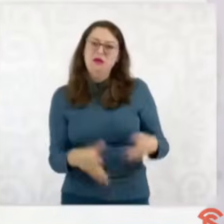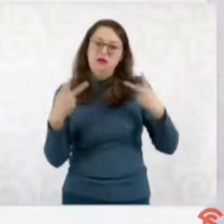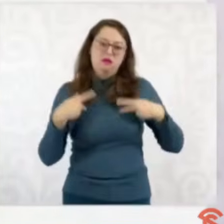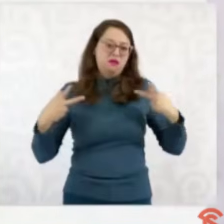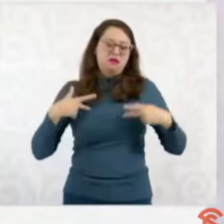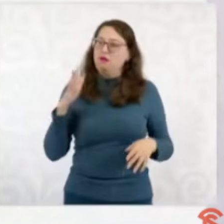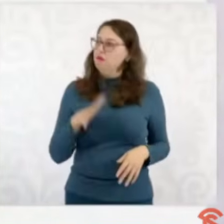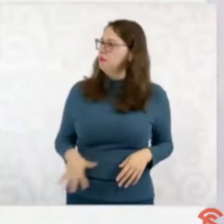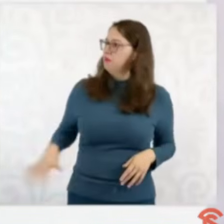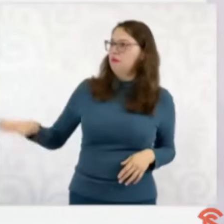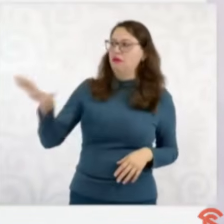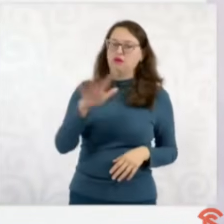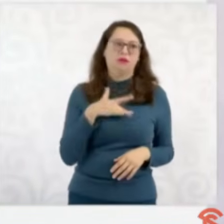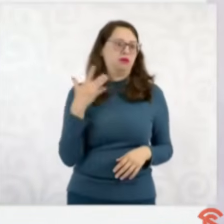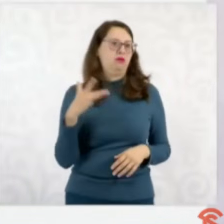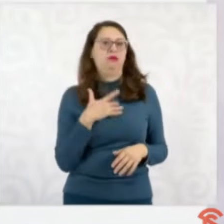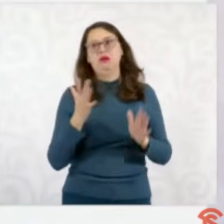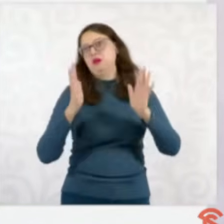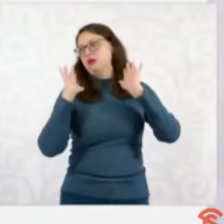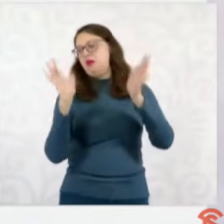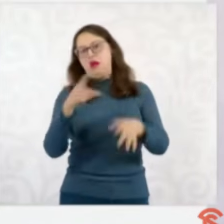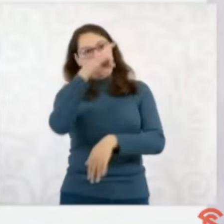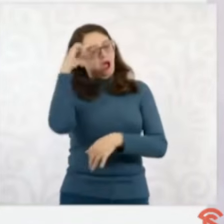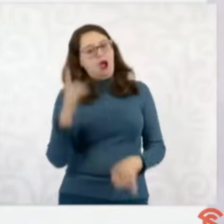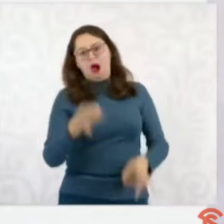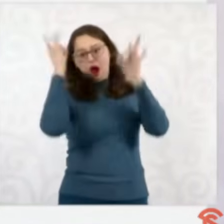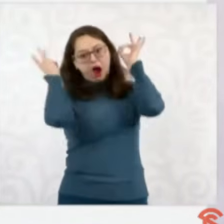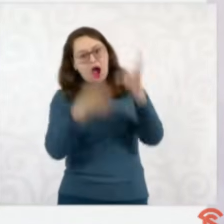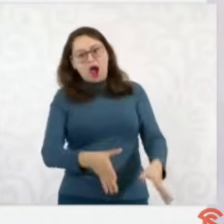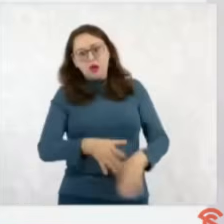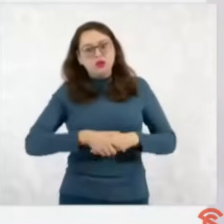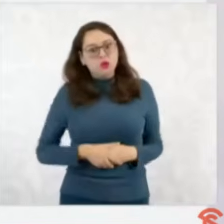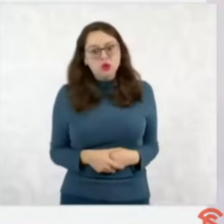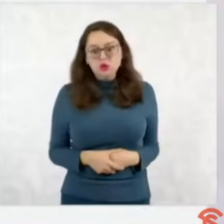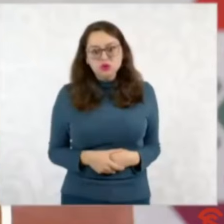dice, queremos un cambio. Y la gente vive el cambio.